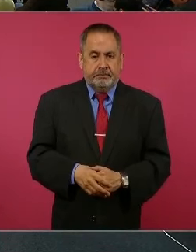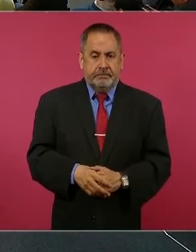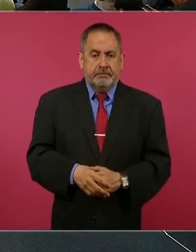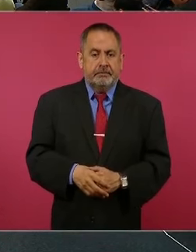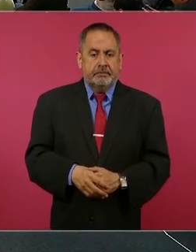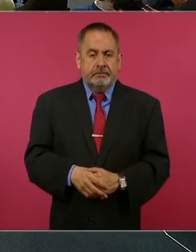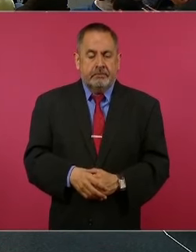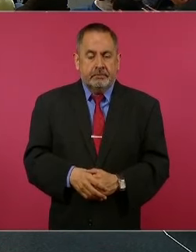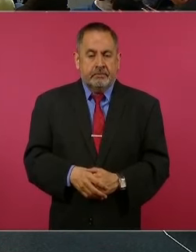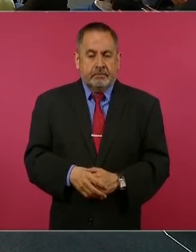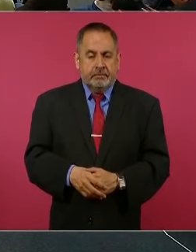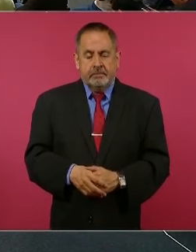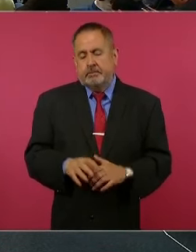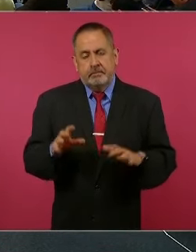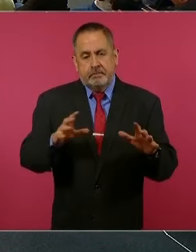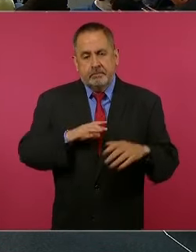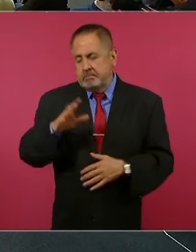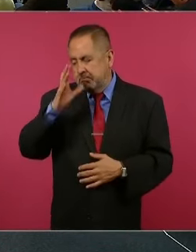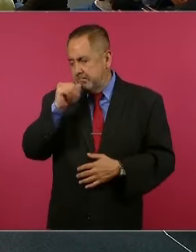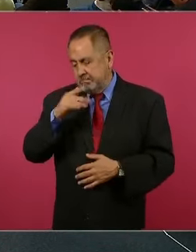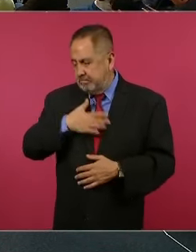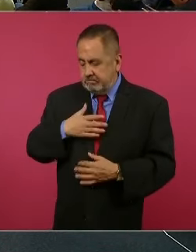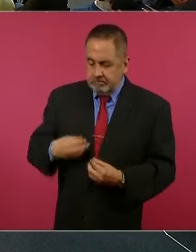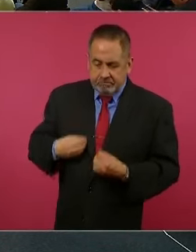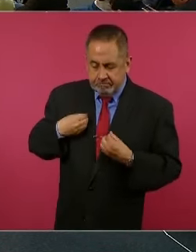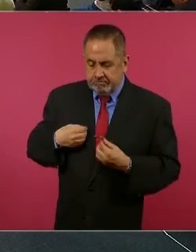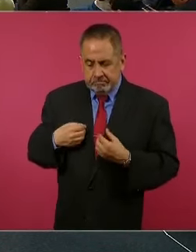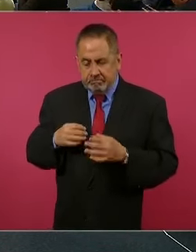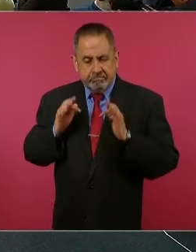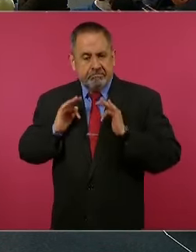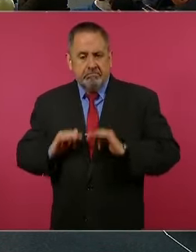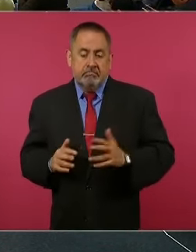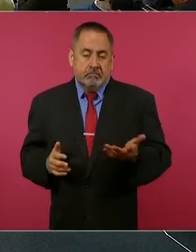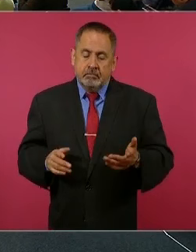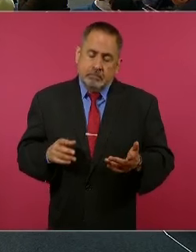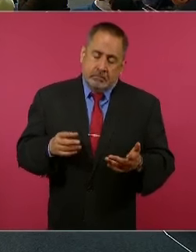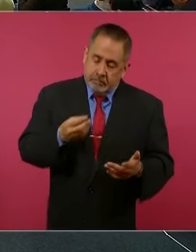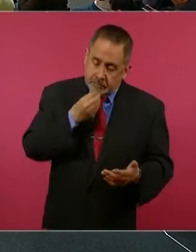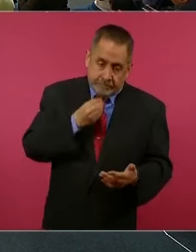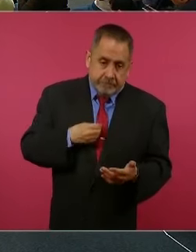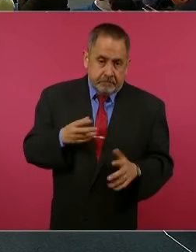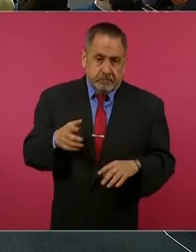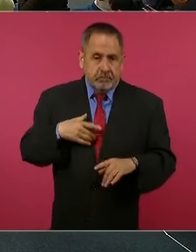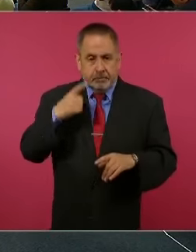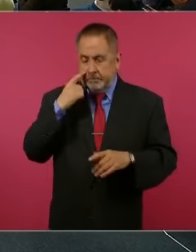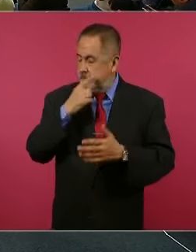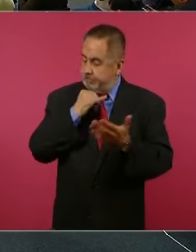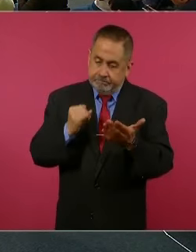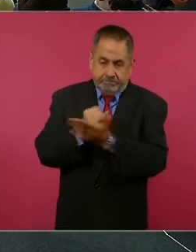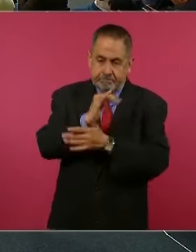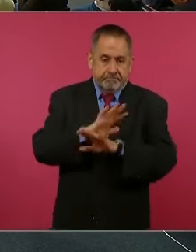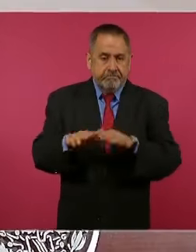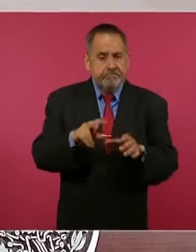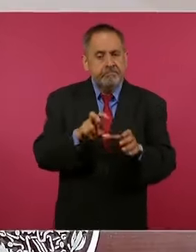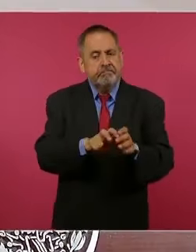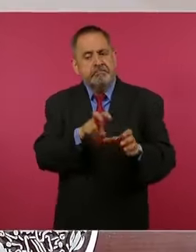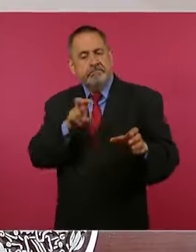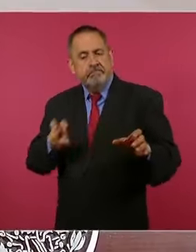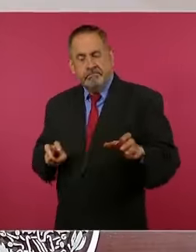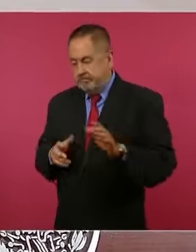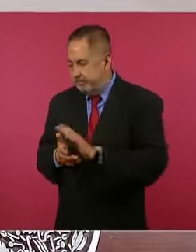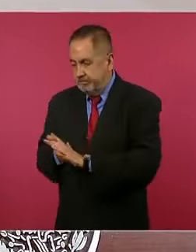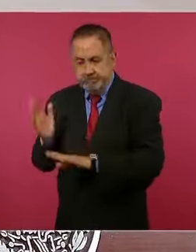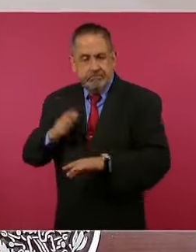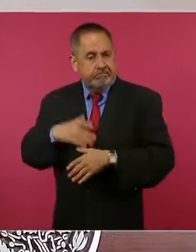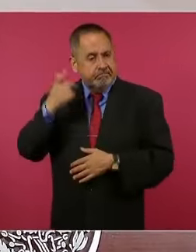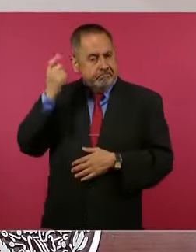cuantos no podría yar tranquilo modo como ya decidí